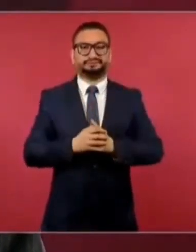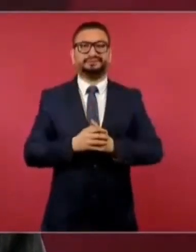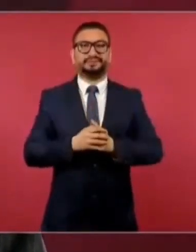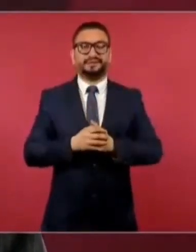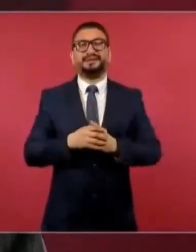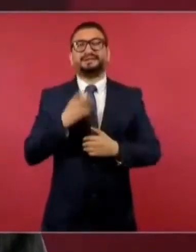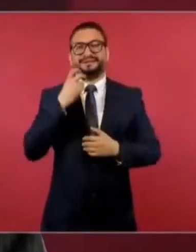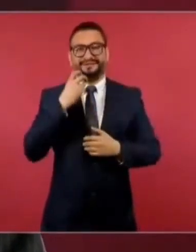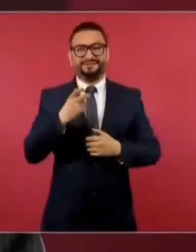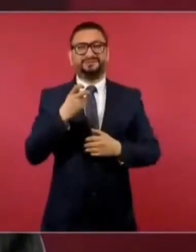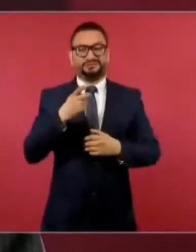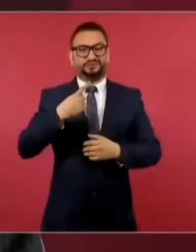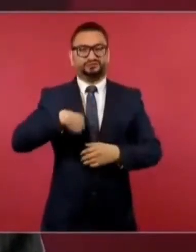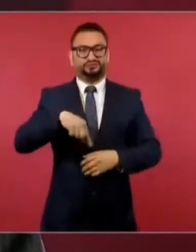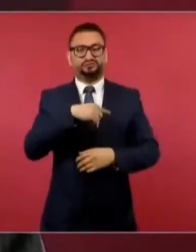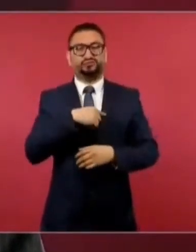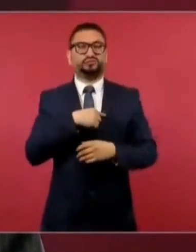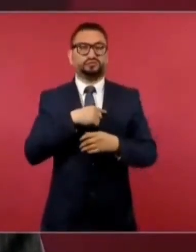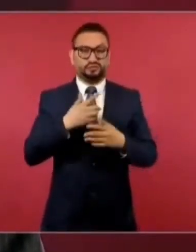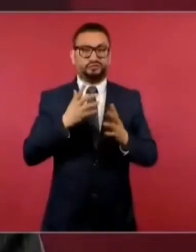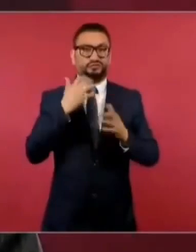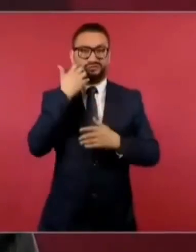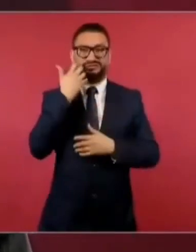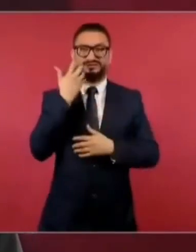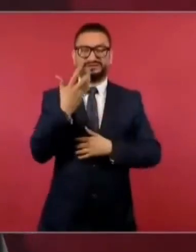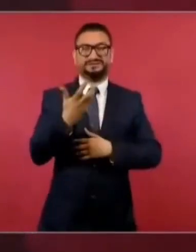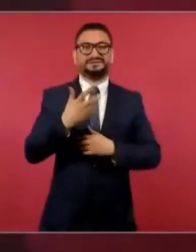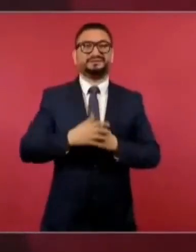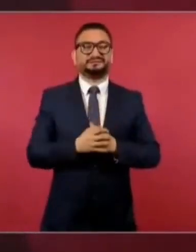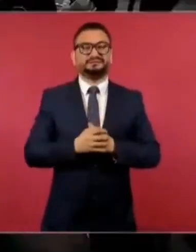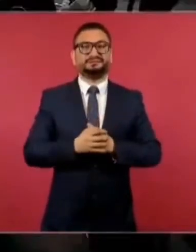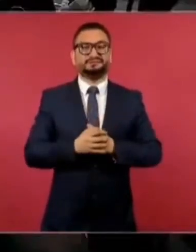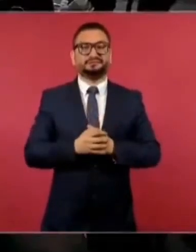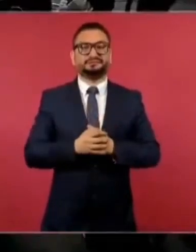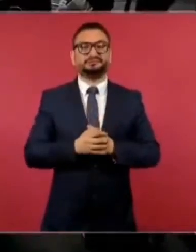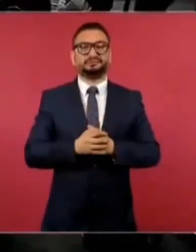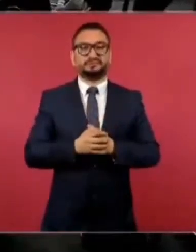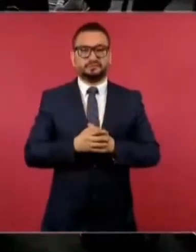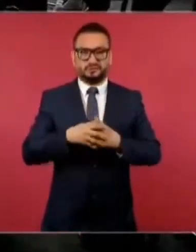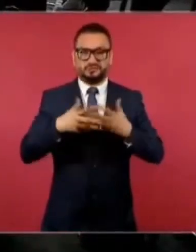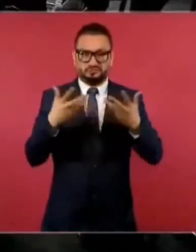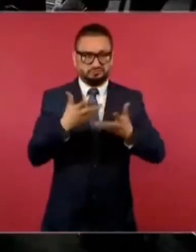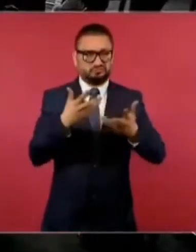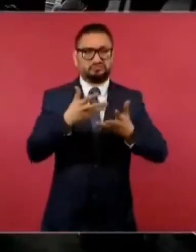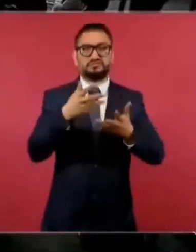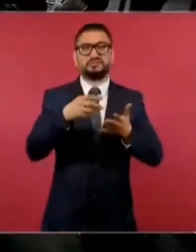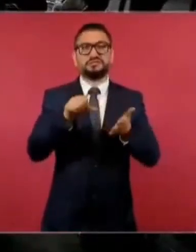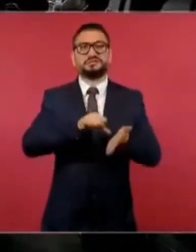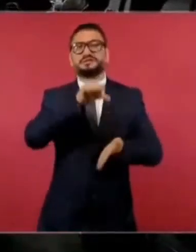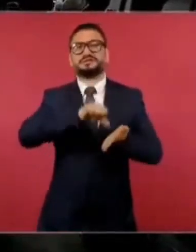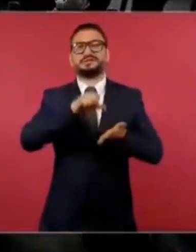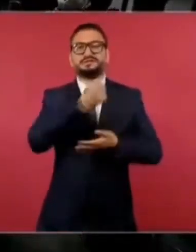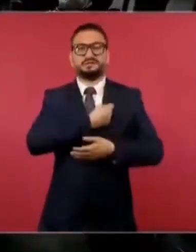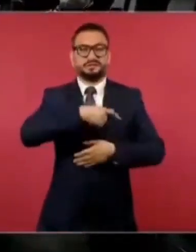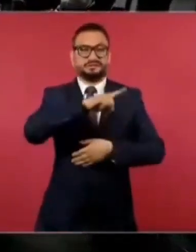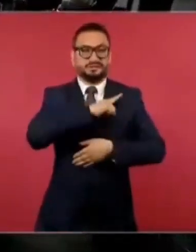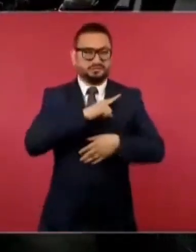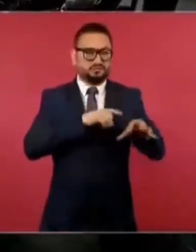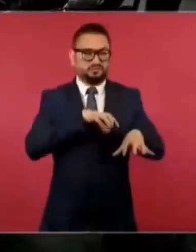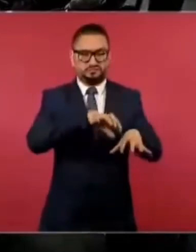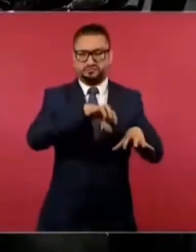y vamos a tener todos los centros de salud funcionando